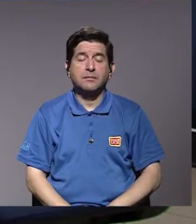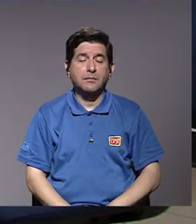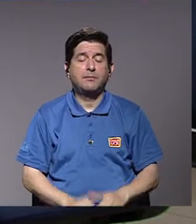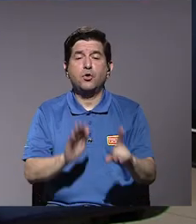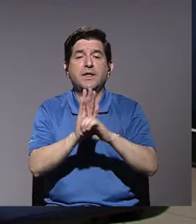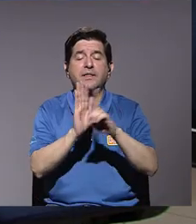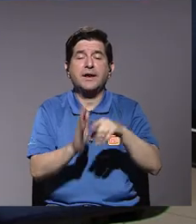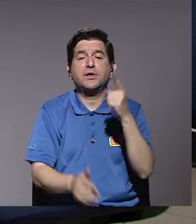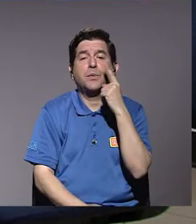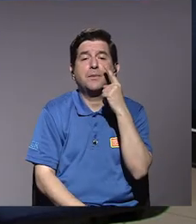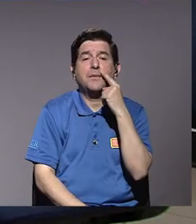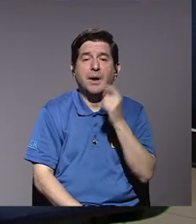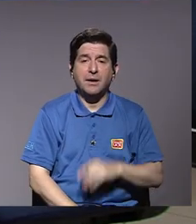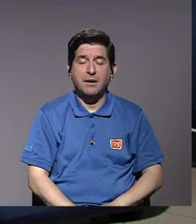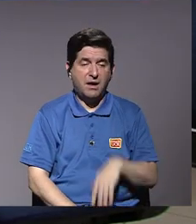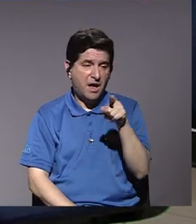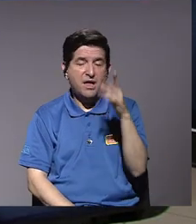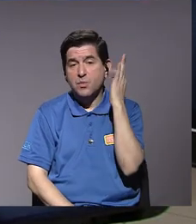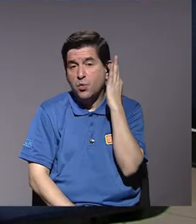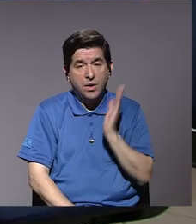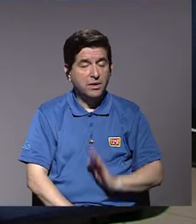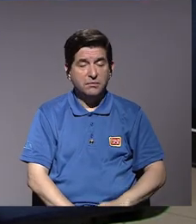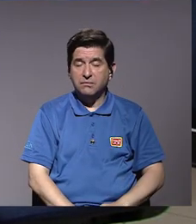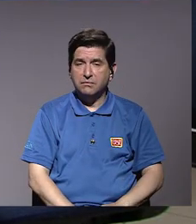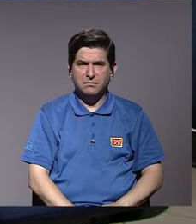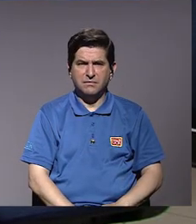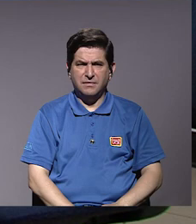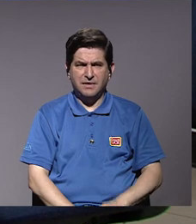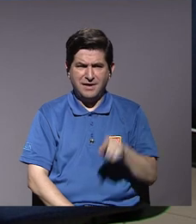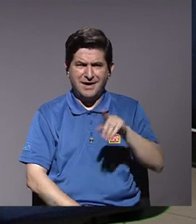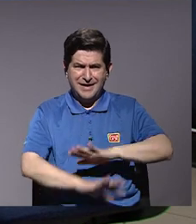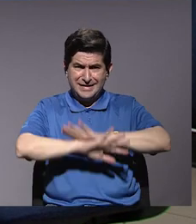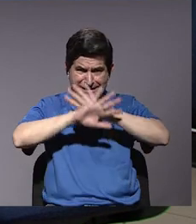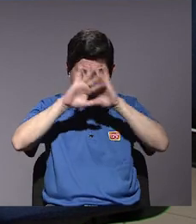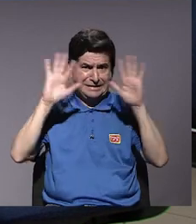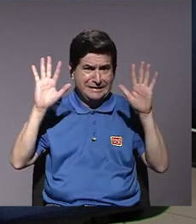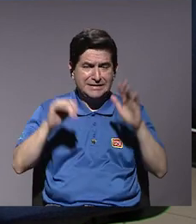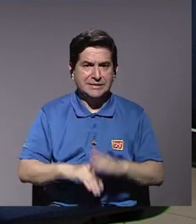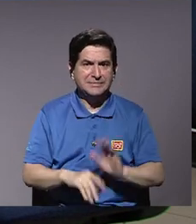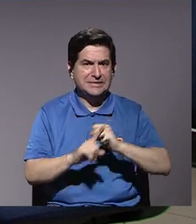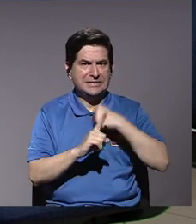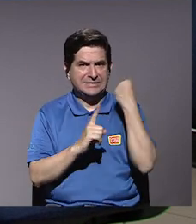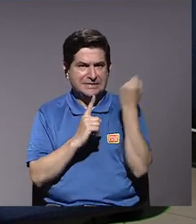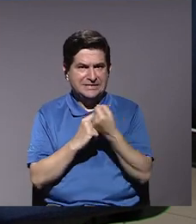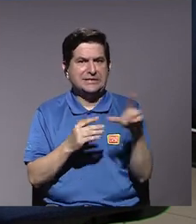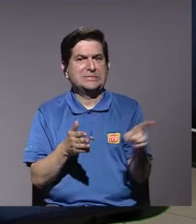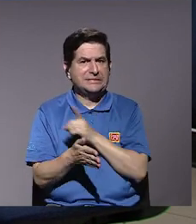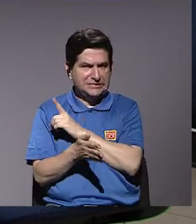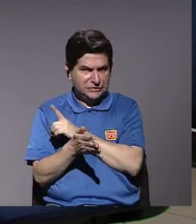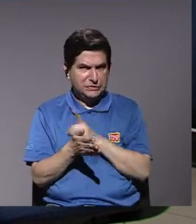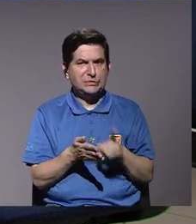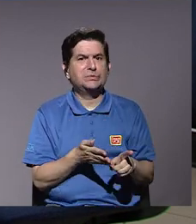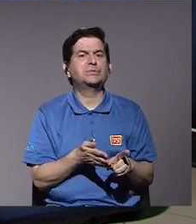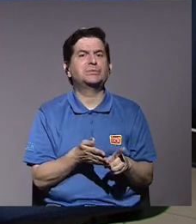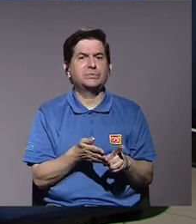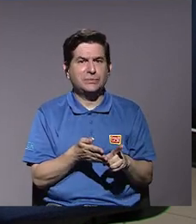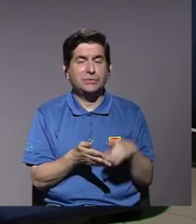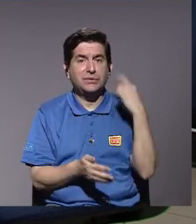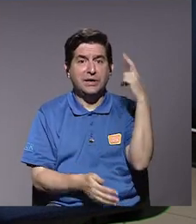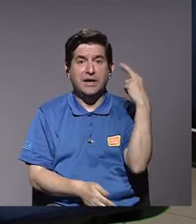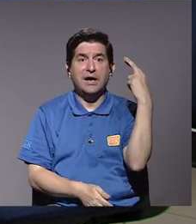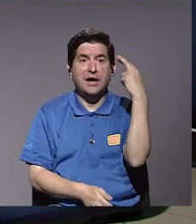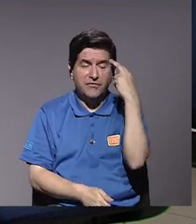dijeron que no, porque era el derecho del padre y que ella era una mujer. Entonces ahí estábamos claramente en una